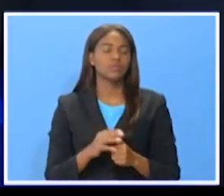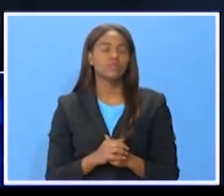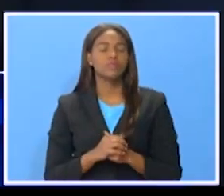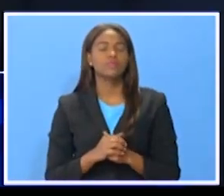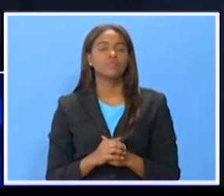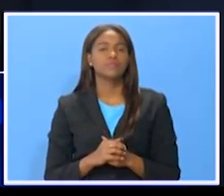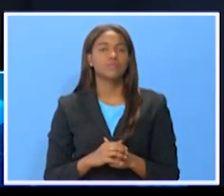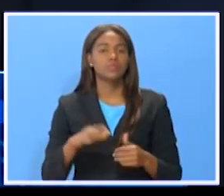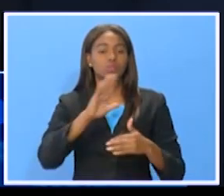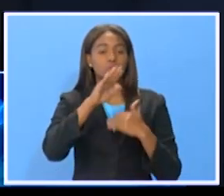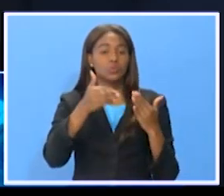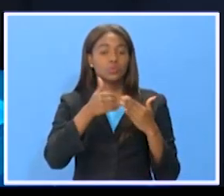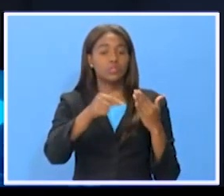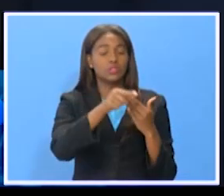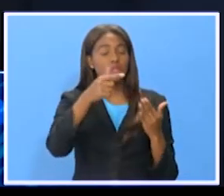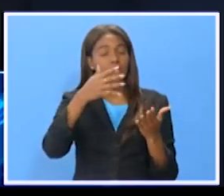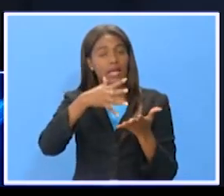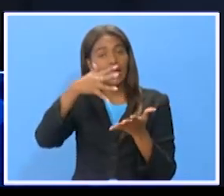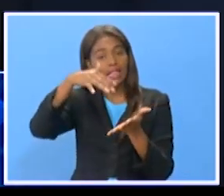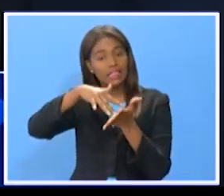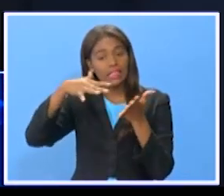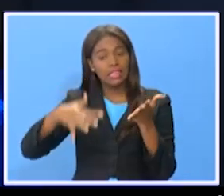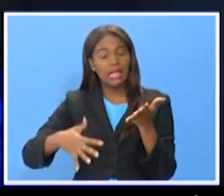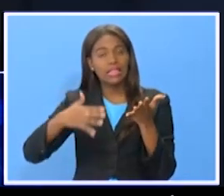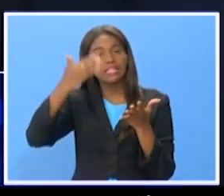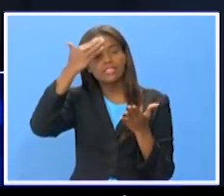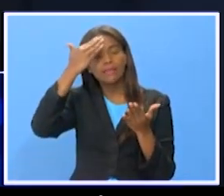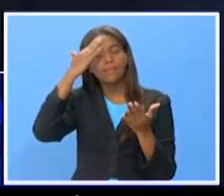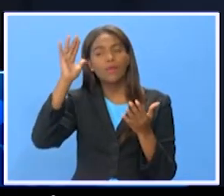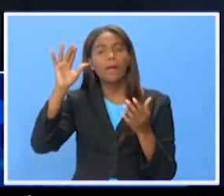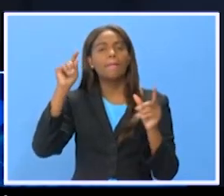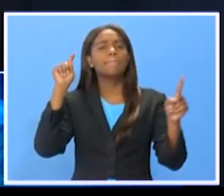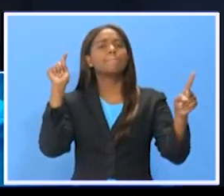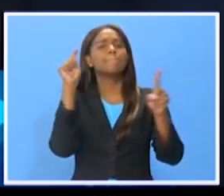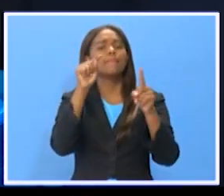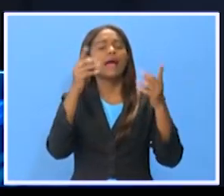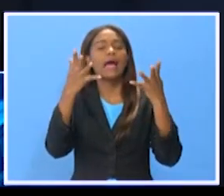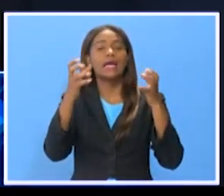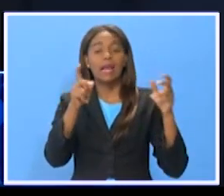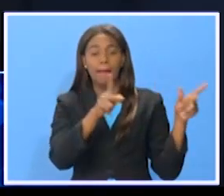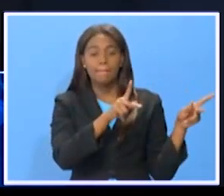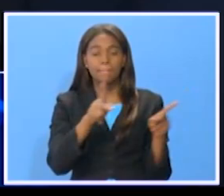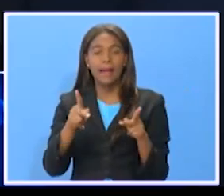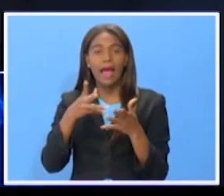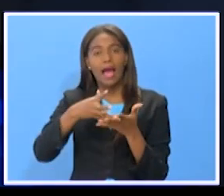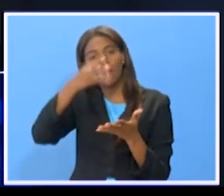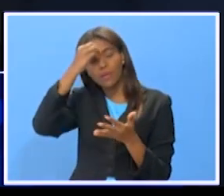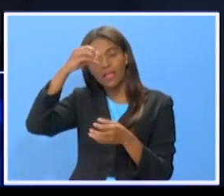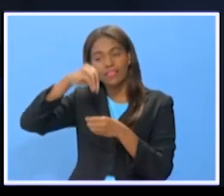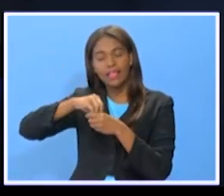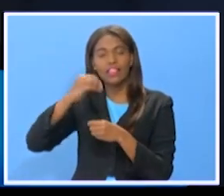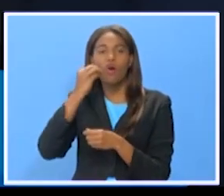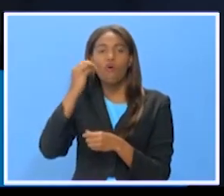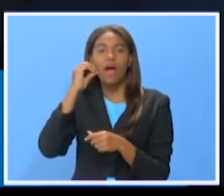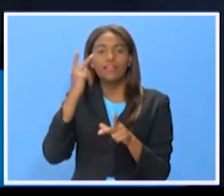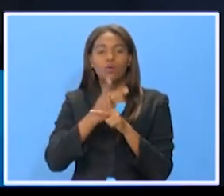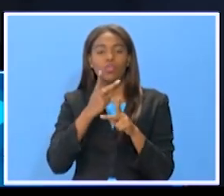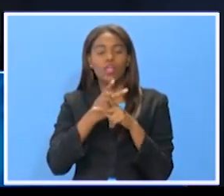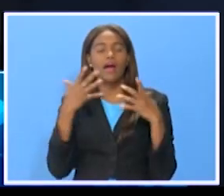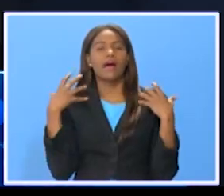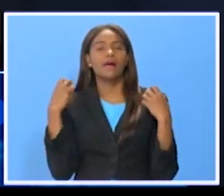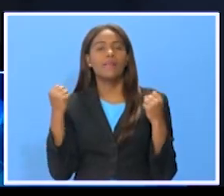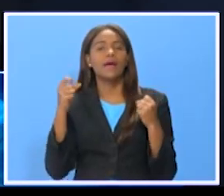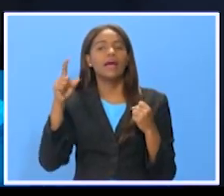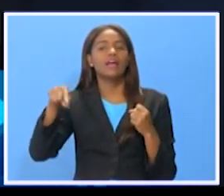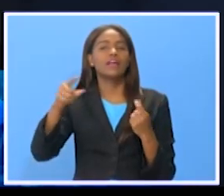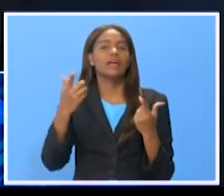menos. Recordemos que el principal propósito del plan Aprendiendo en Casa, Preservando la Salud, que llevaron adelante las